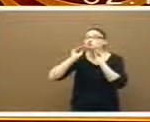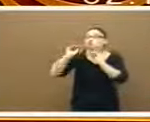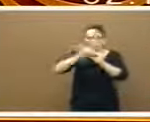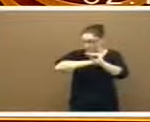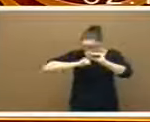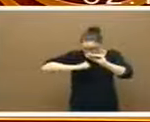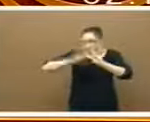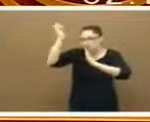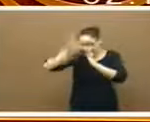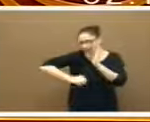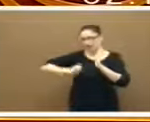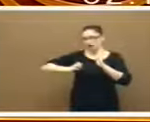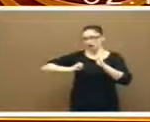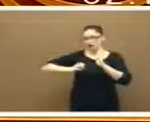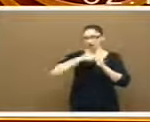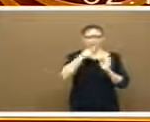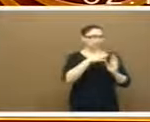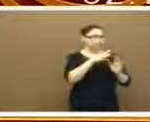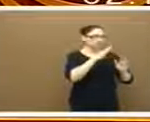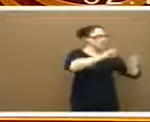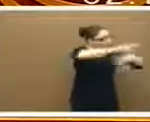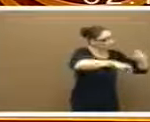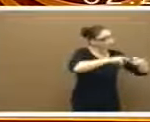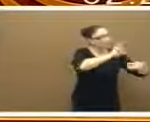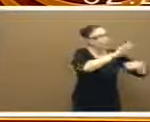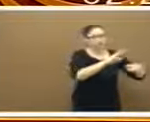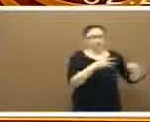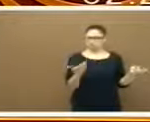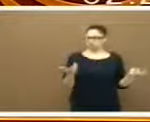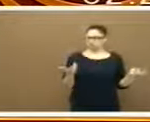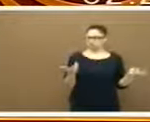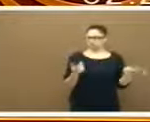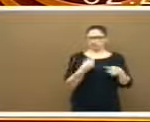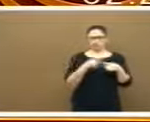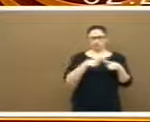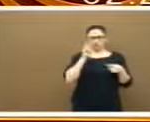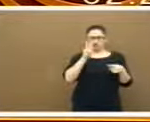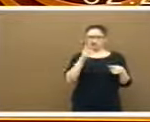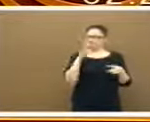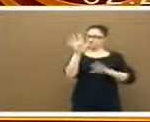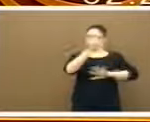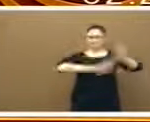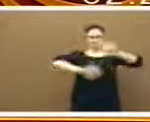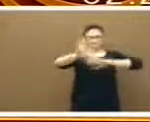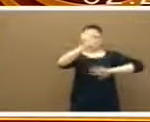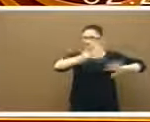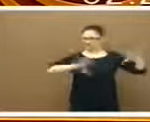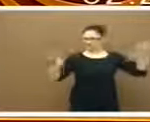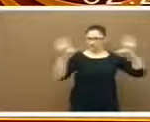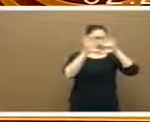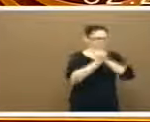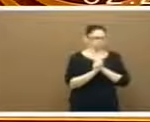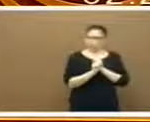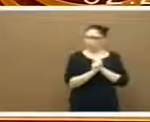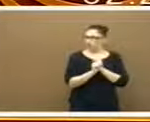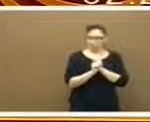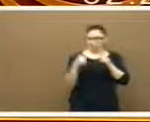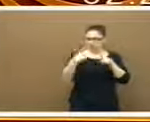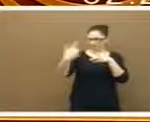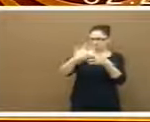su propio presupuesto ante una enmienda de Izquierda Unida. Yo me quedo, la verdad es que hay cosas aquí que se ven muy mal, se entienden mal y se cuentan